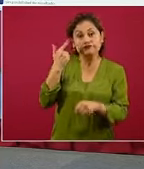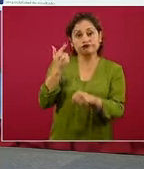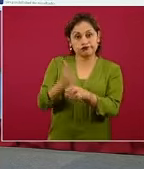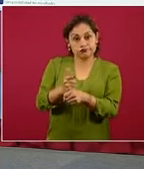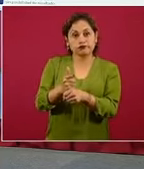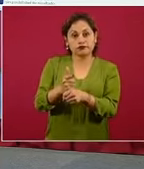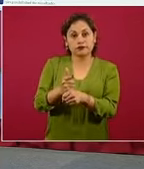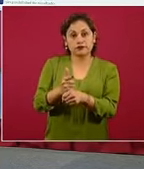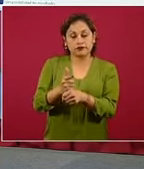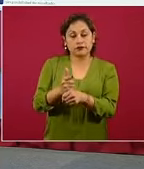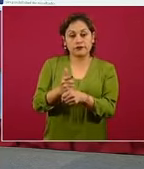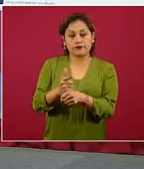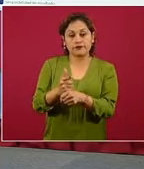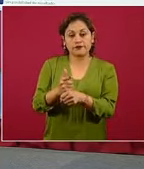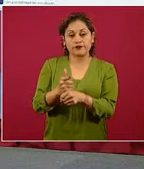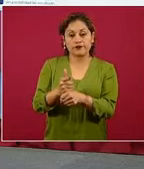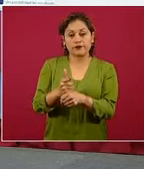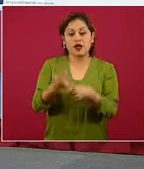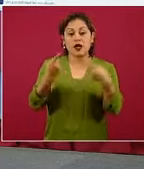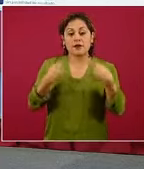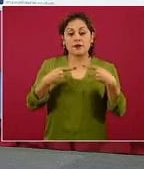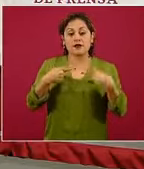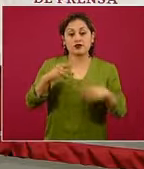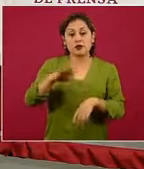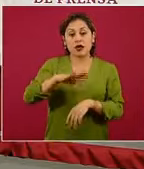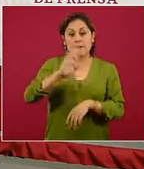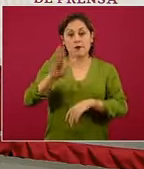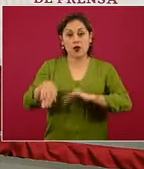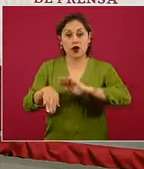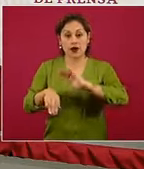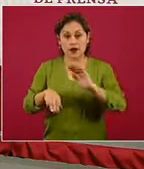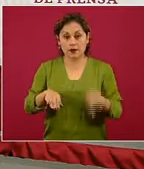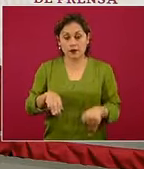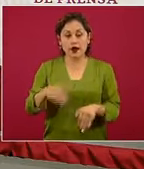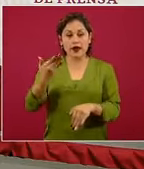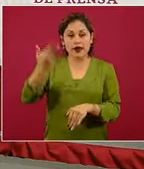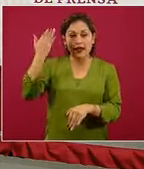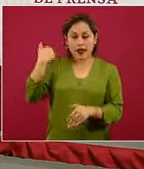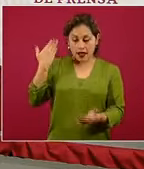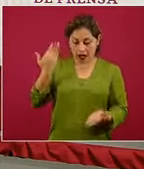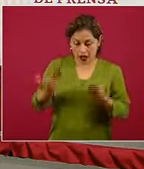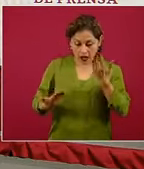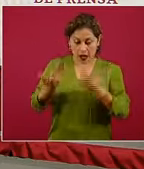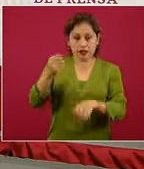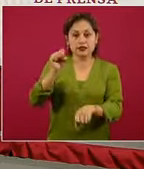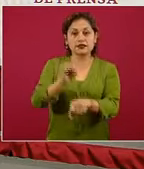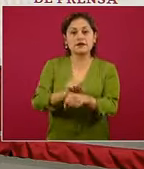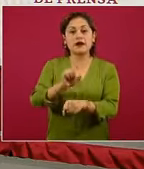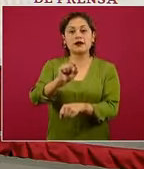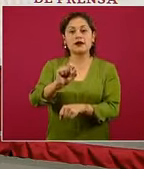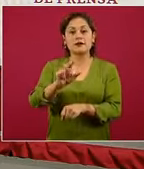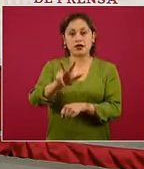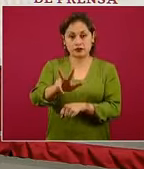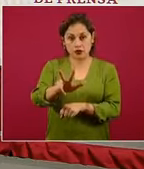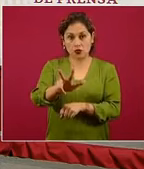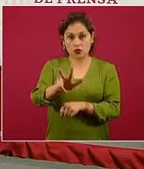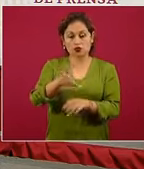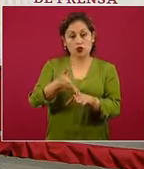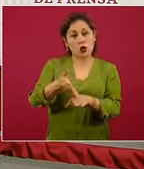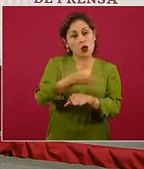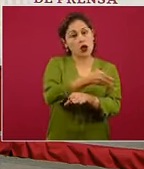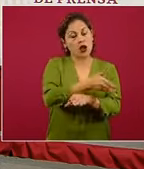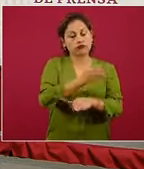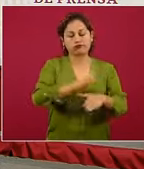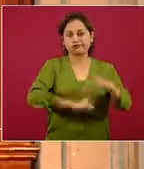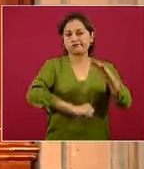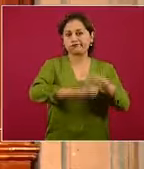la disminución de las defunciones cuando las comparábamos a la semana 28, que fue la semana en la cual lamentablemente